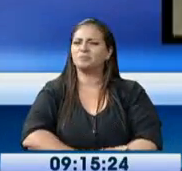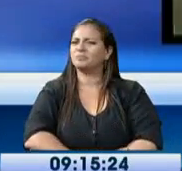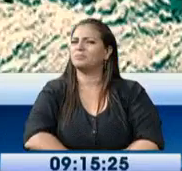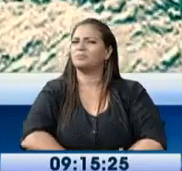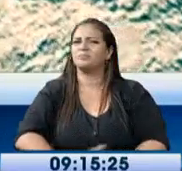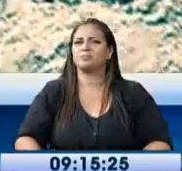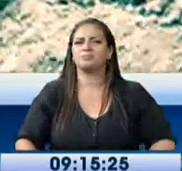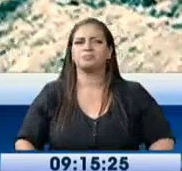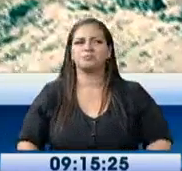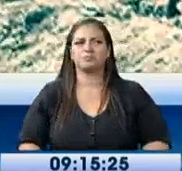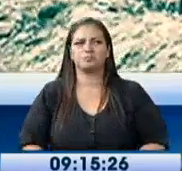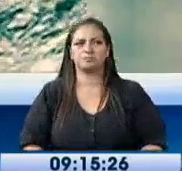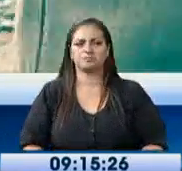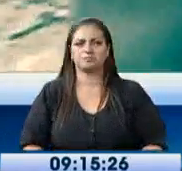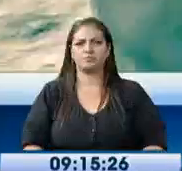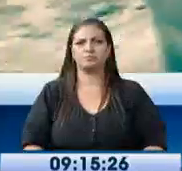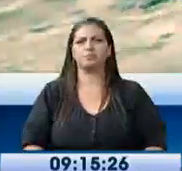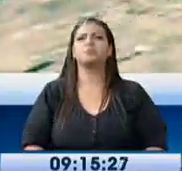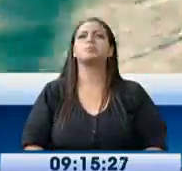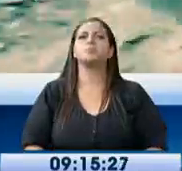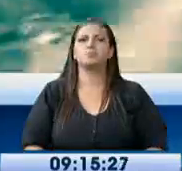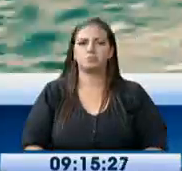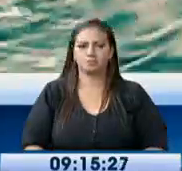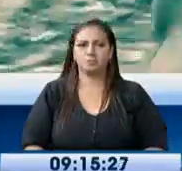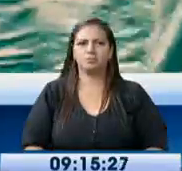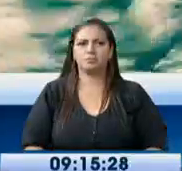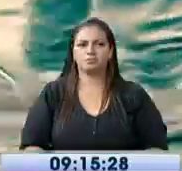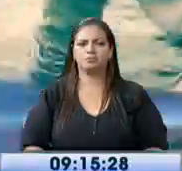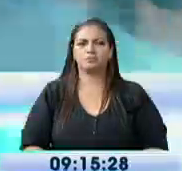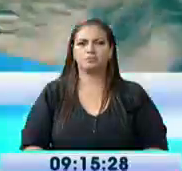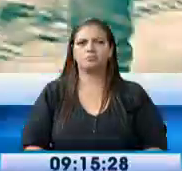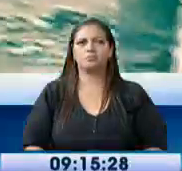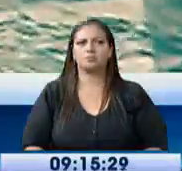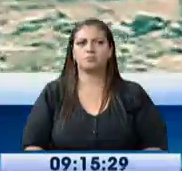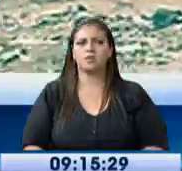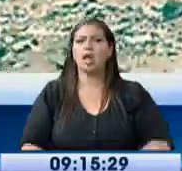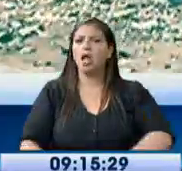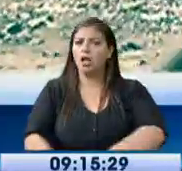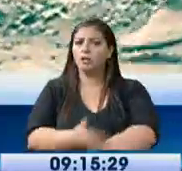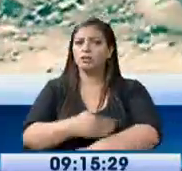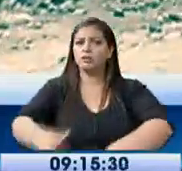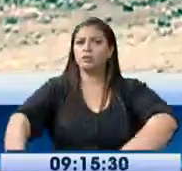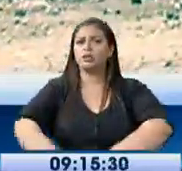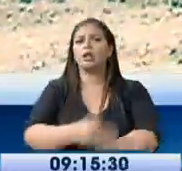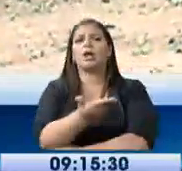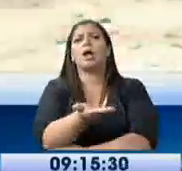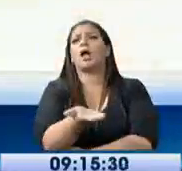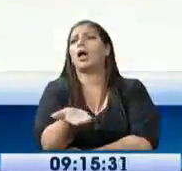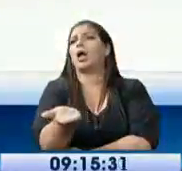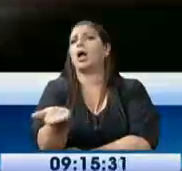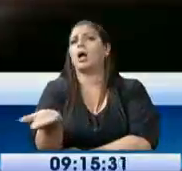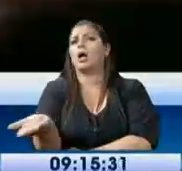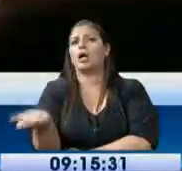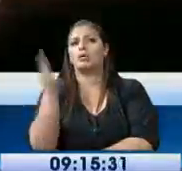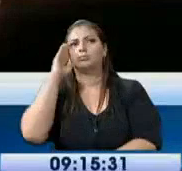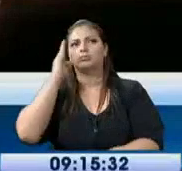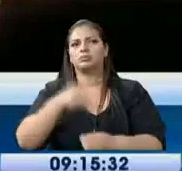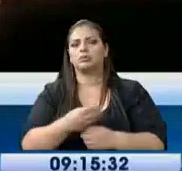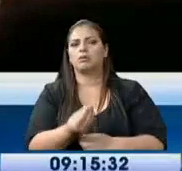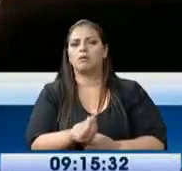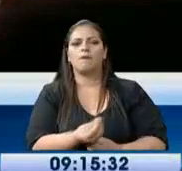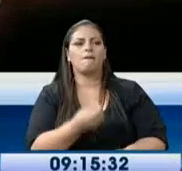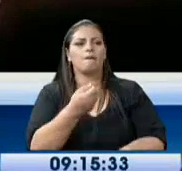tiene. Asegura que está dispuesto a dejar de pedir dinero en la calle, aunque la H gobierne. Si es de